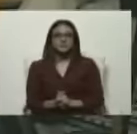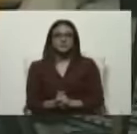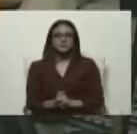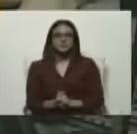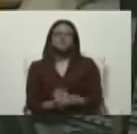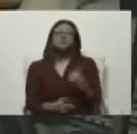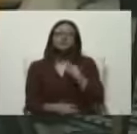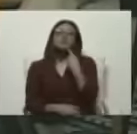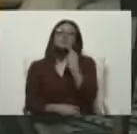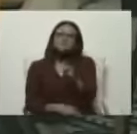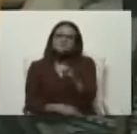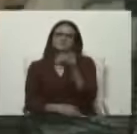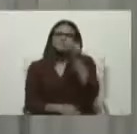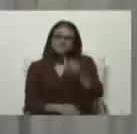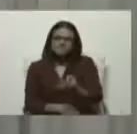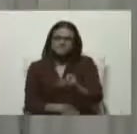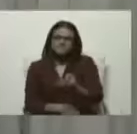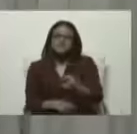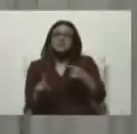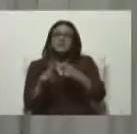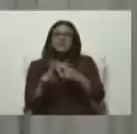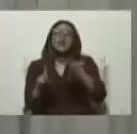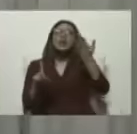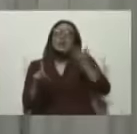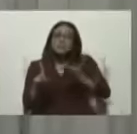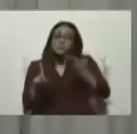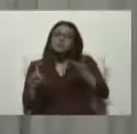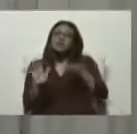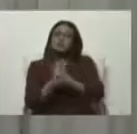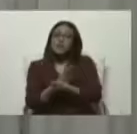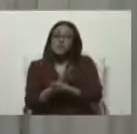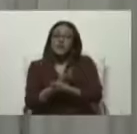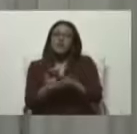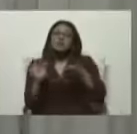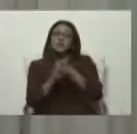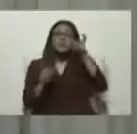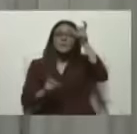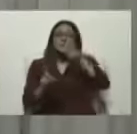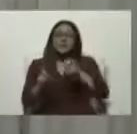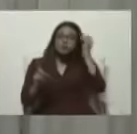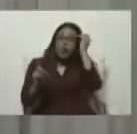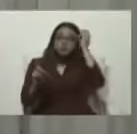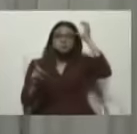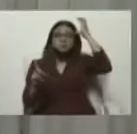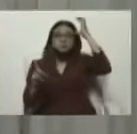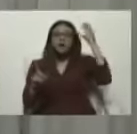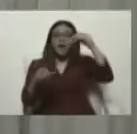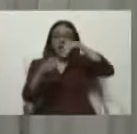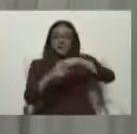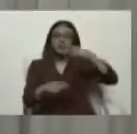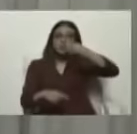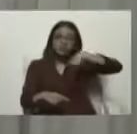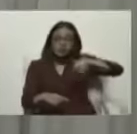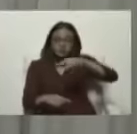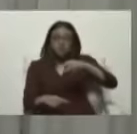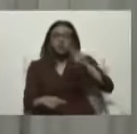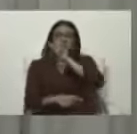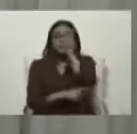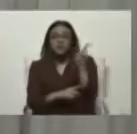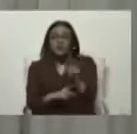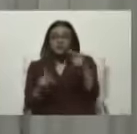Yo diría que, si no el más importante, uno de los más importantes intelectuales que tiene nuestra República, que tiene nuestra